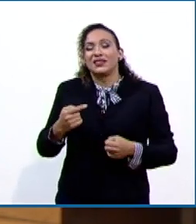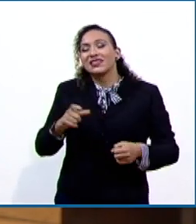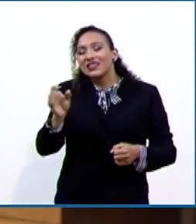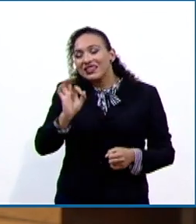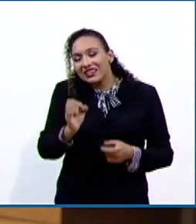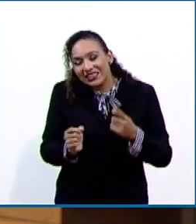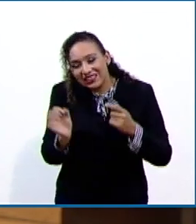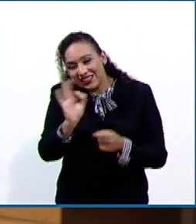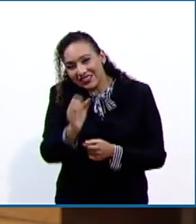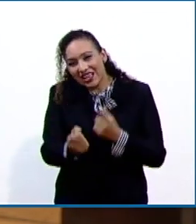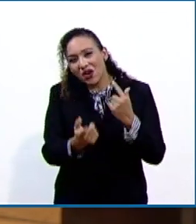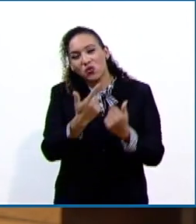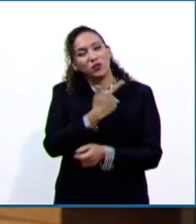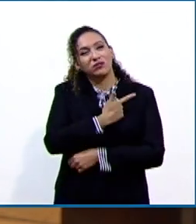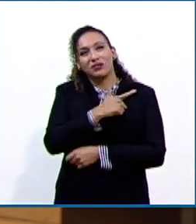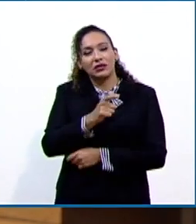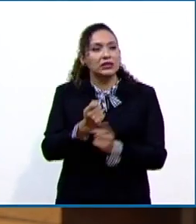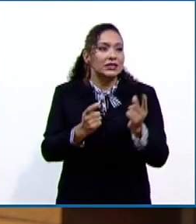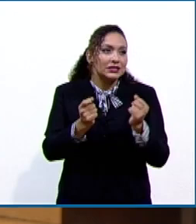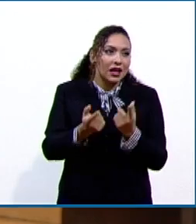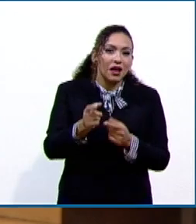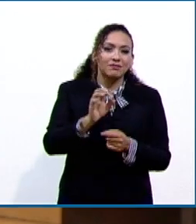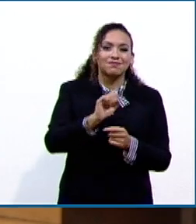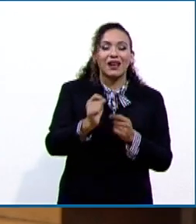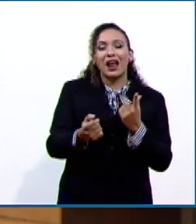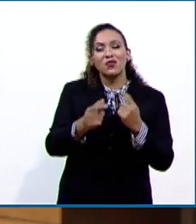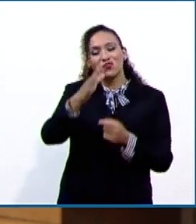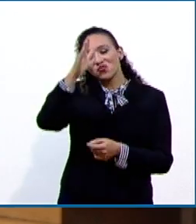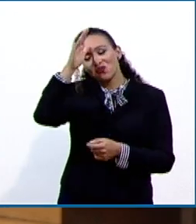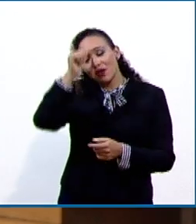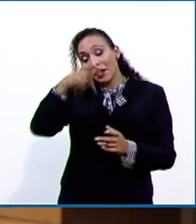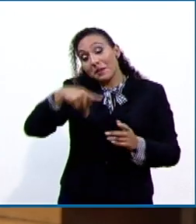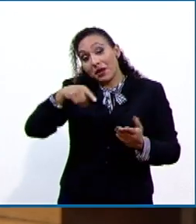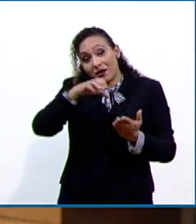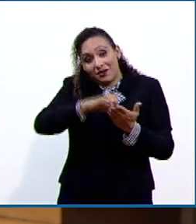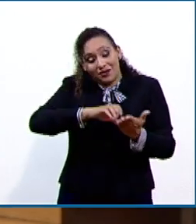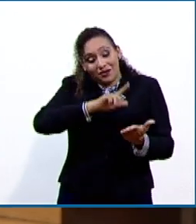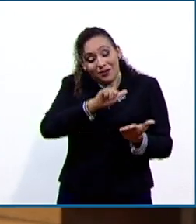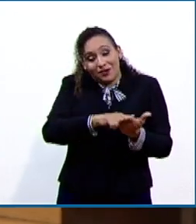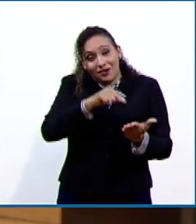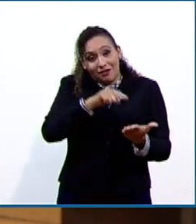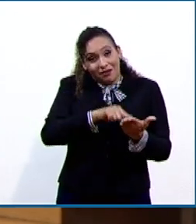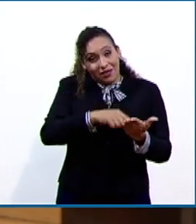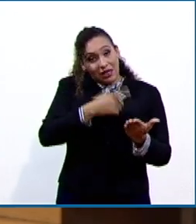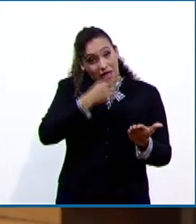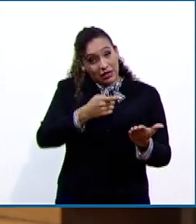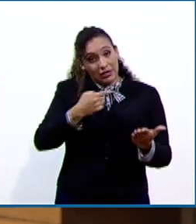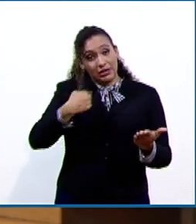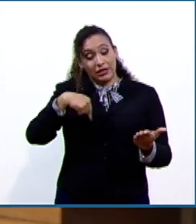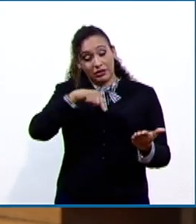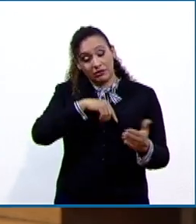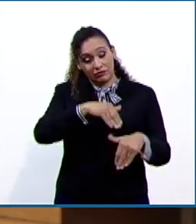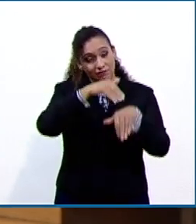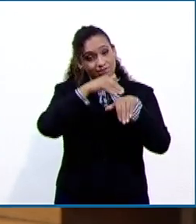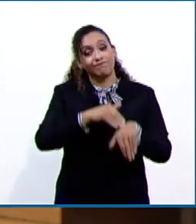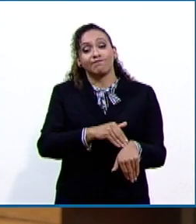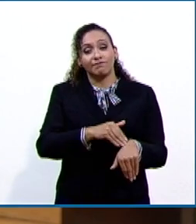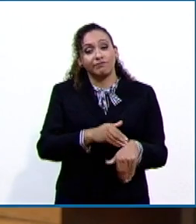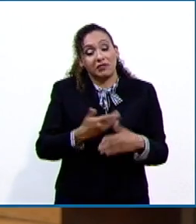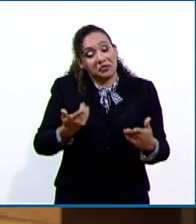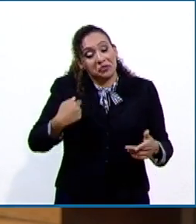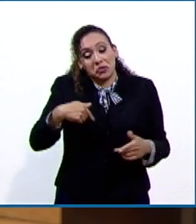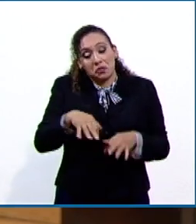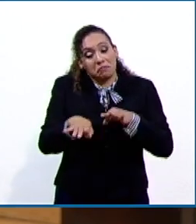constitucional, podemos estar en contra del sistema, pero es la Constitución y tenemos que obedecerla. El magistrado de la